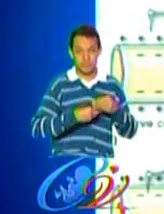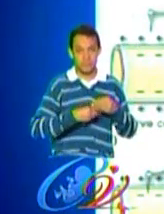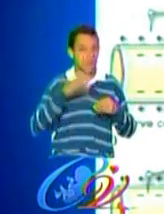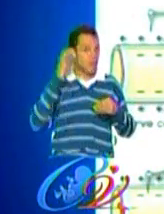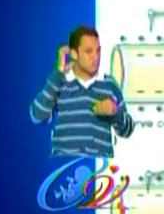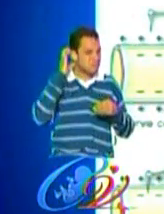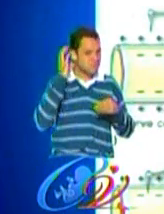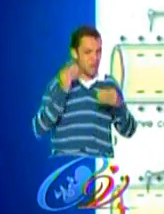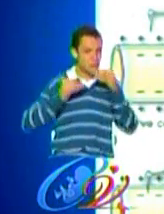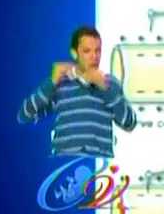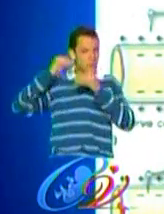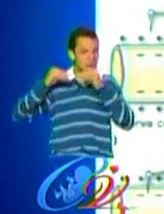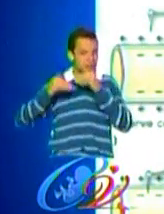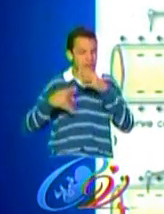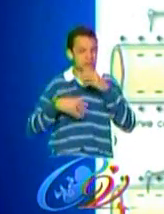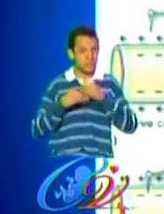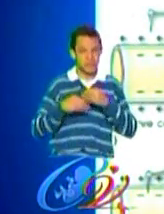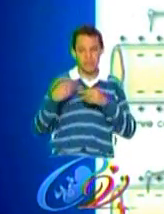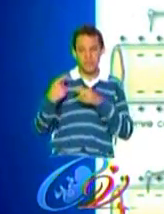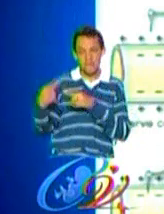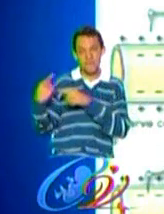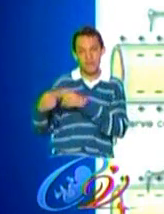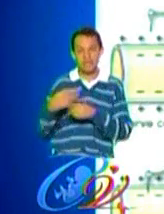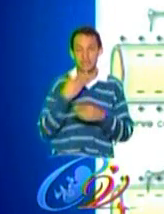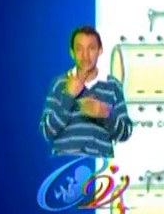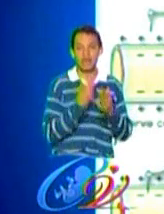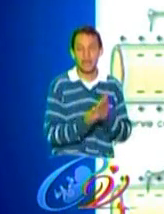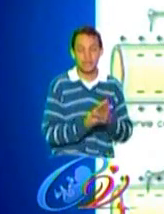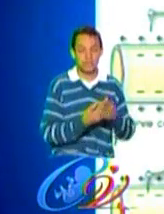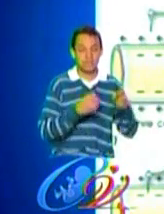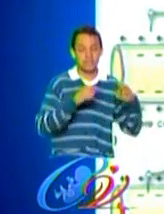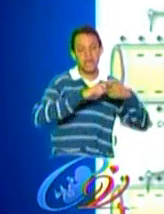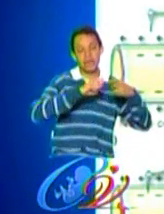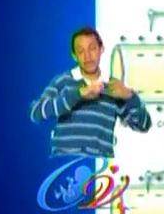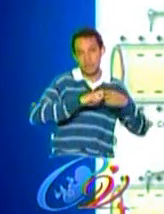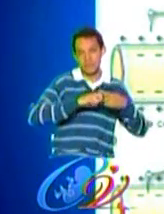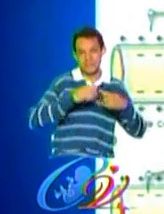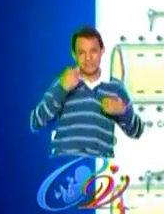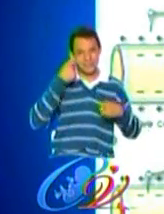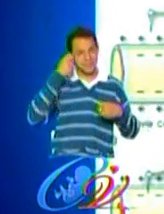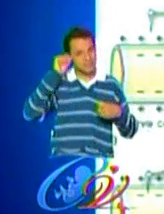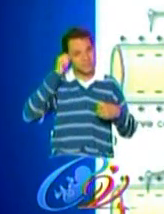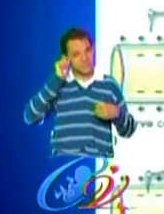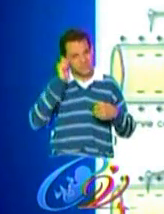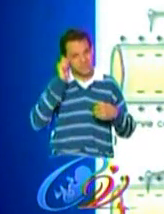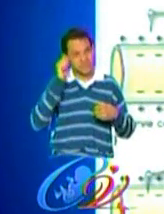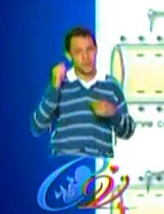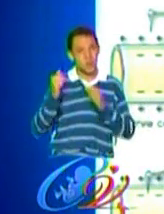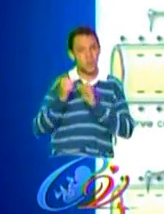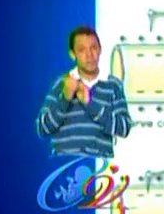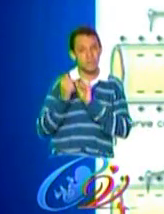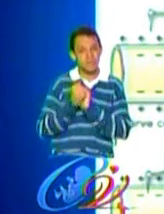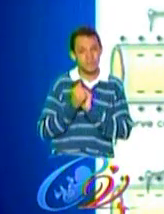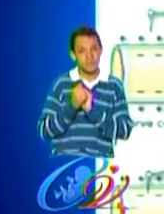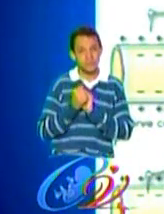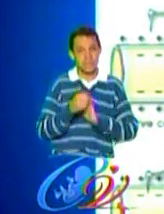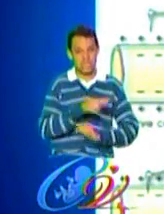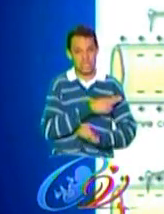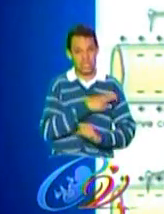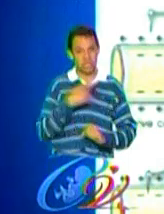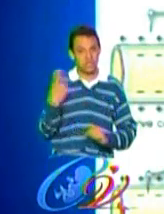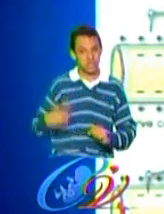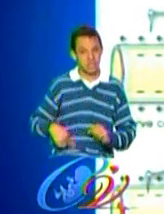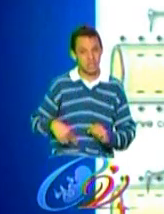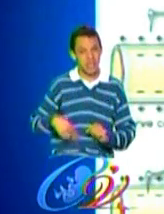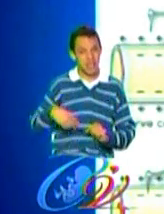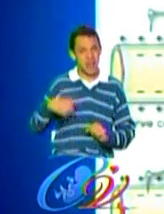electromiografía y todos los métodos diagnósticos. Aún un equipo que compartíamos con Carolina y el doctor